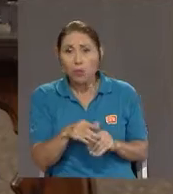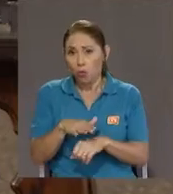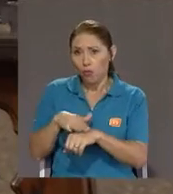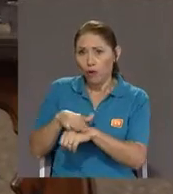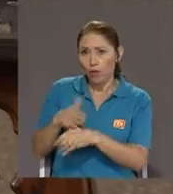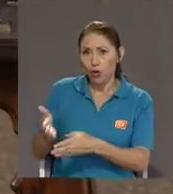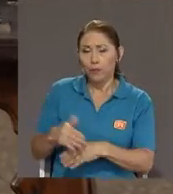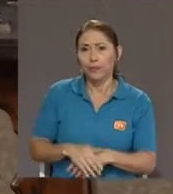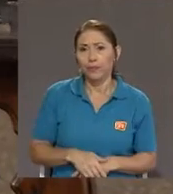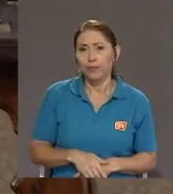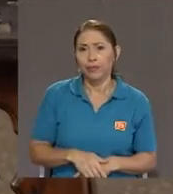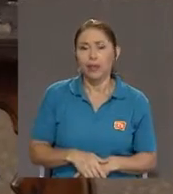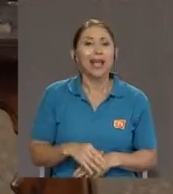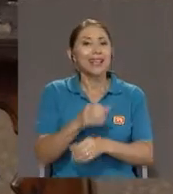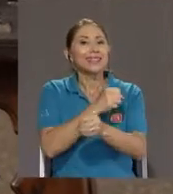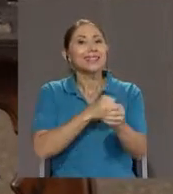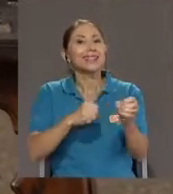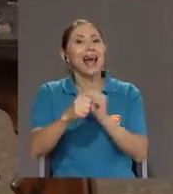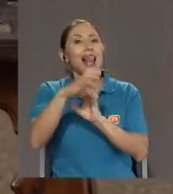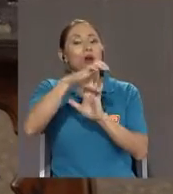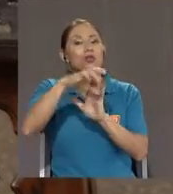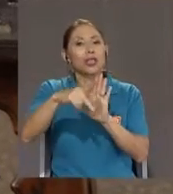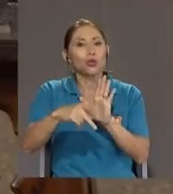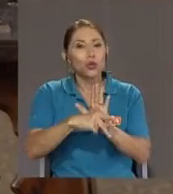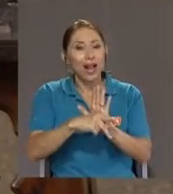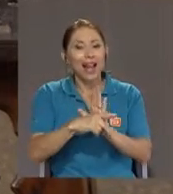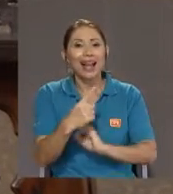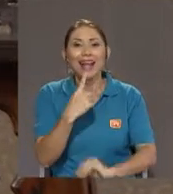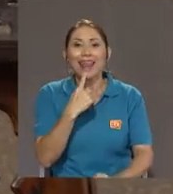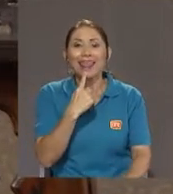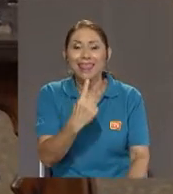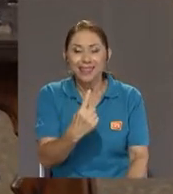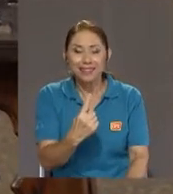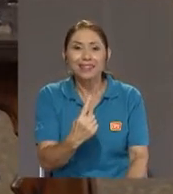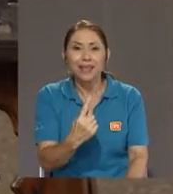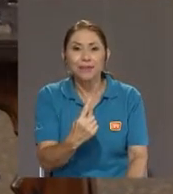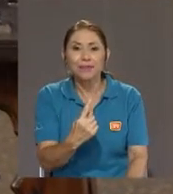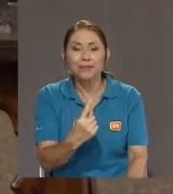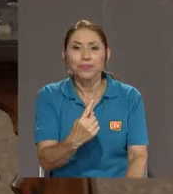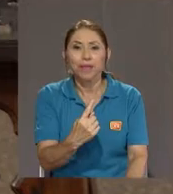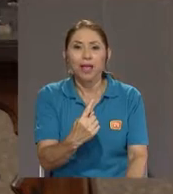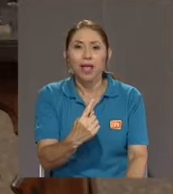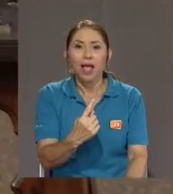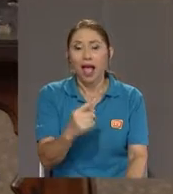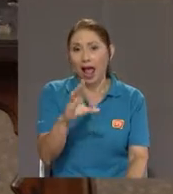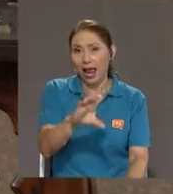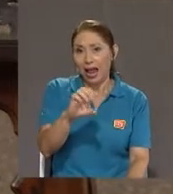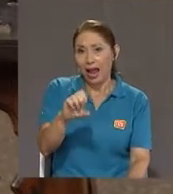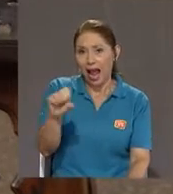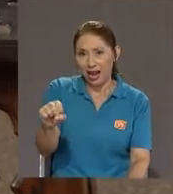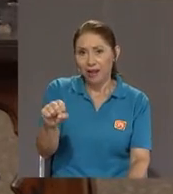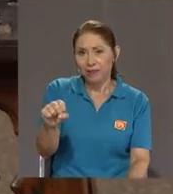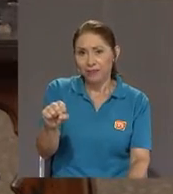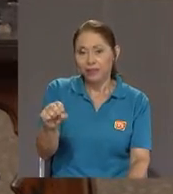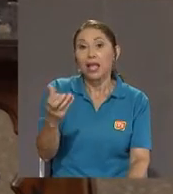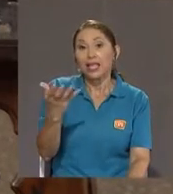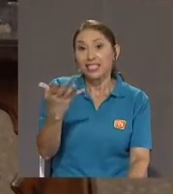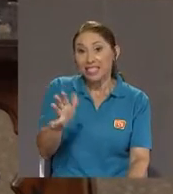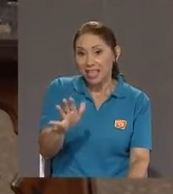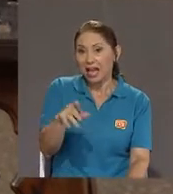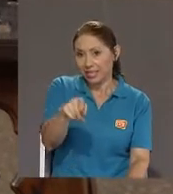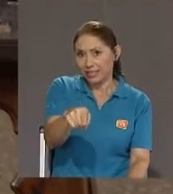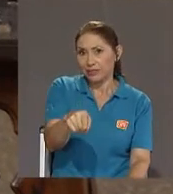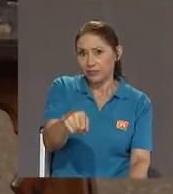favor. La Sala Constitucional le dice a la caja, ya es del otro